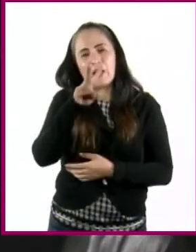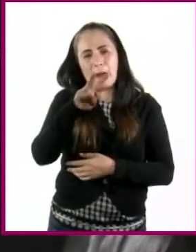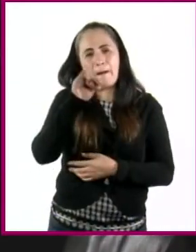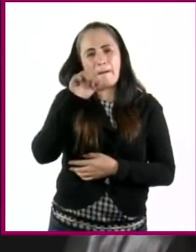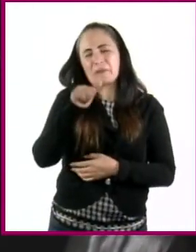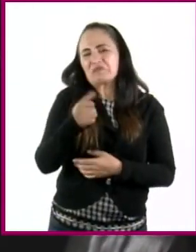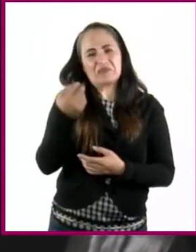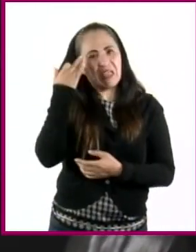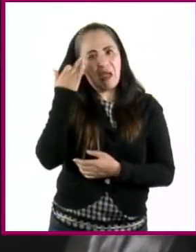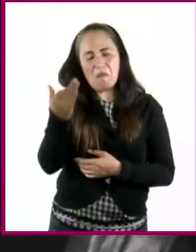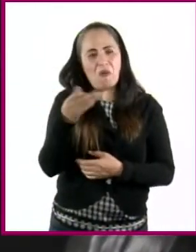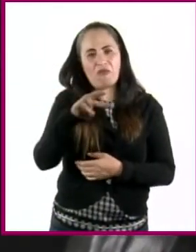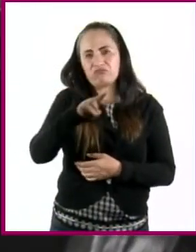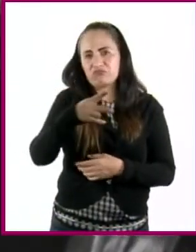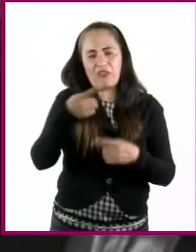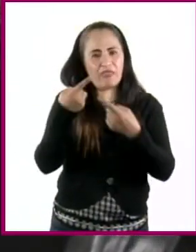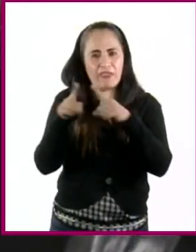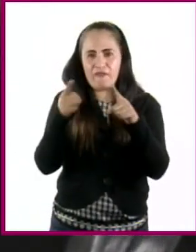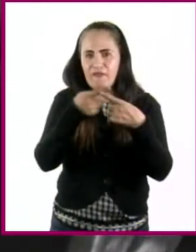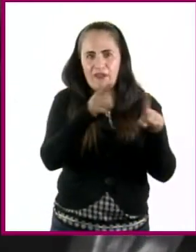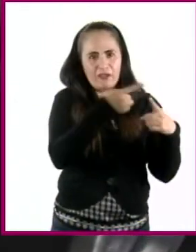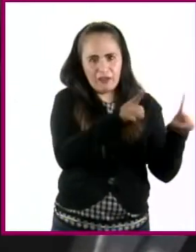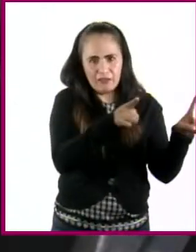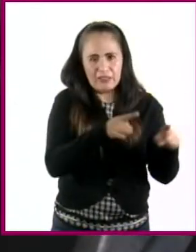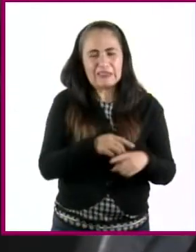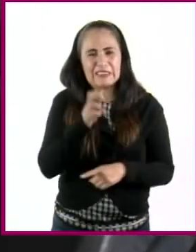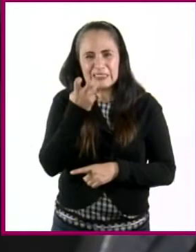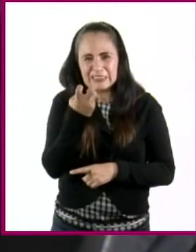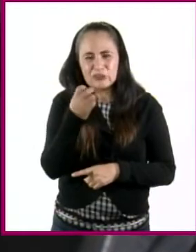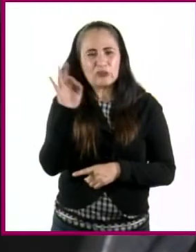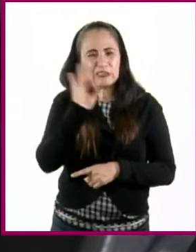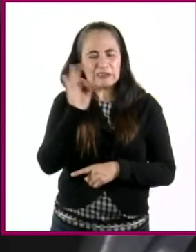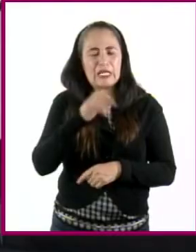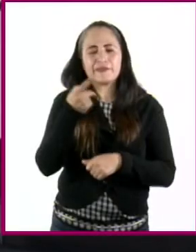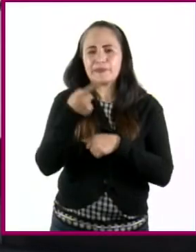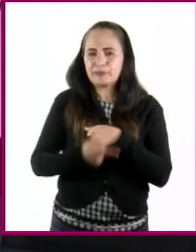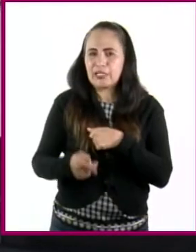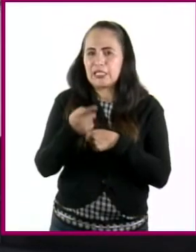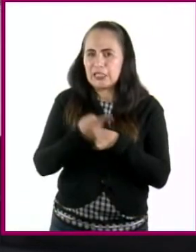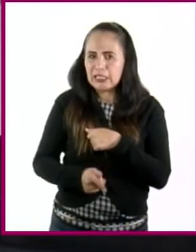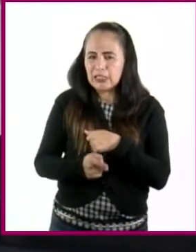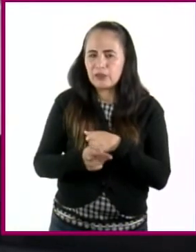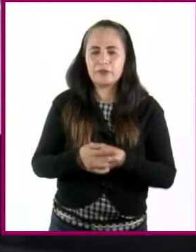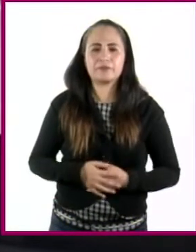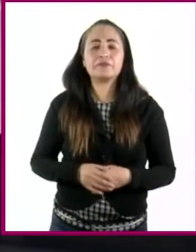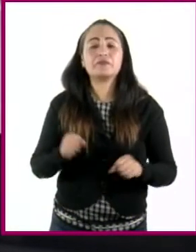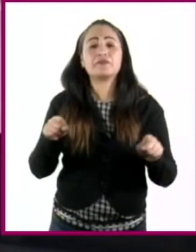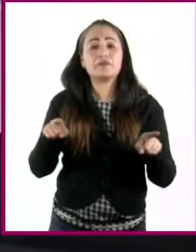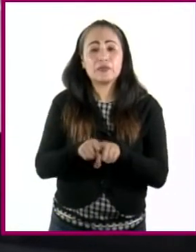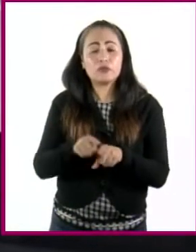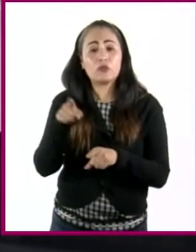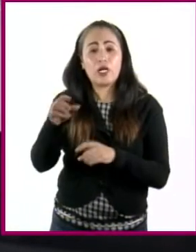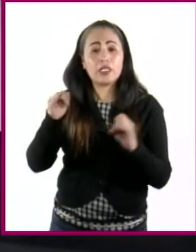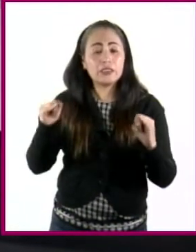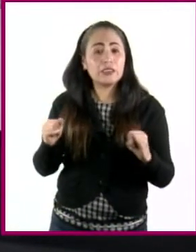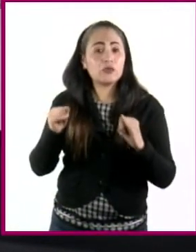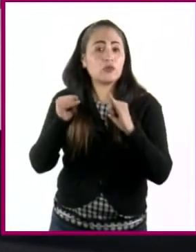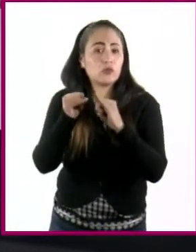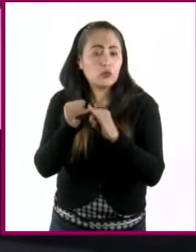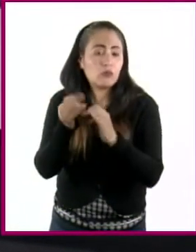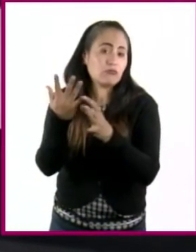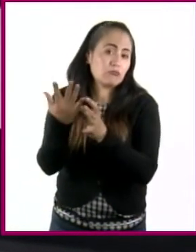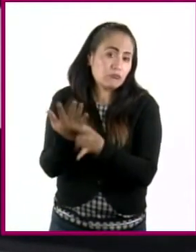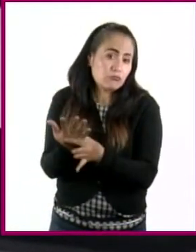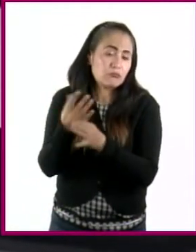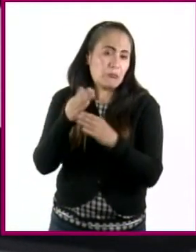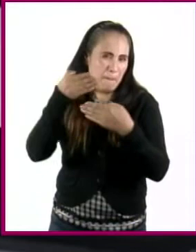dice, en el tiempo, y podemos tener ahí por un poco de riesgo. Y también la flexibilidad que nos da la institución. Si por